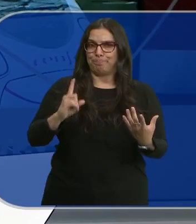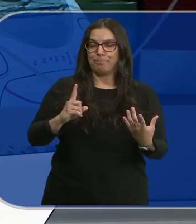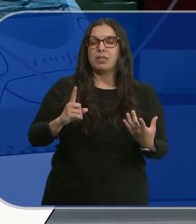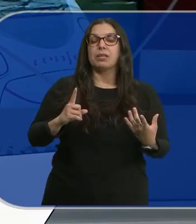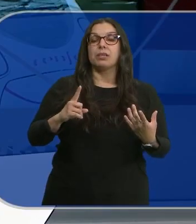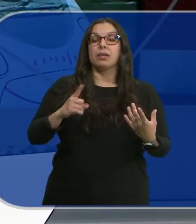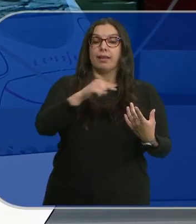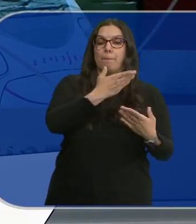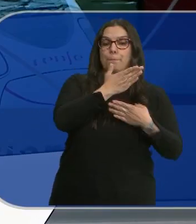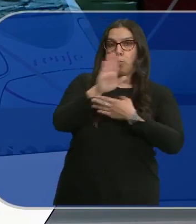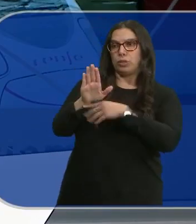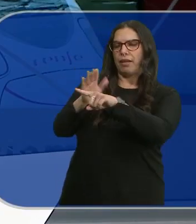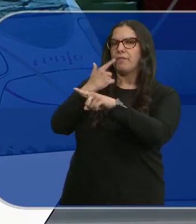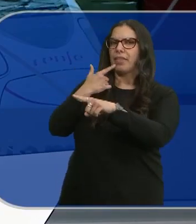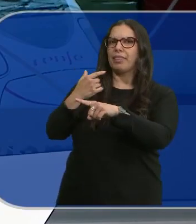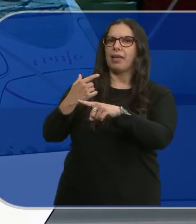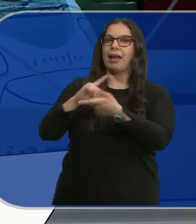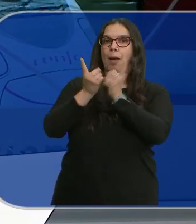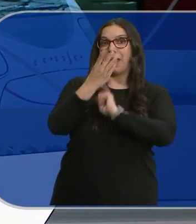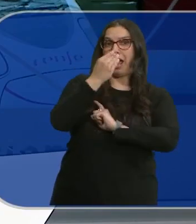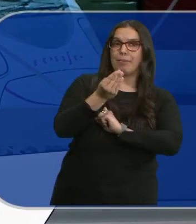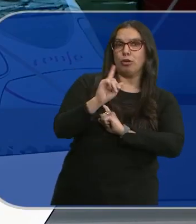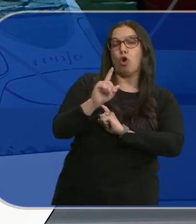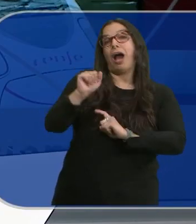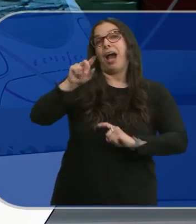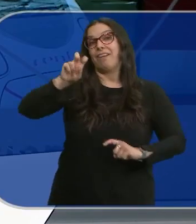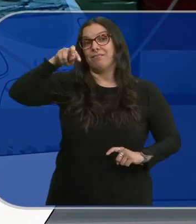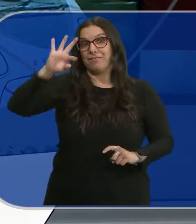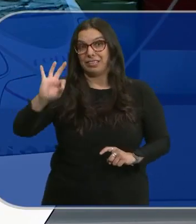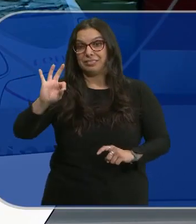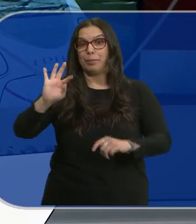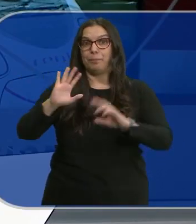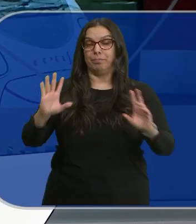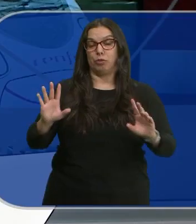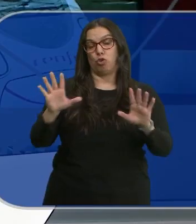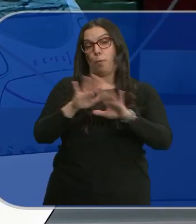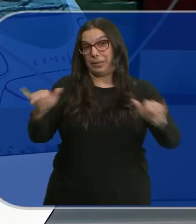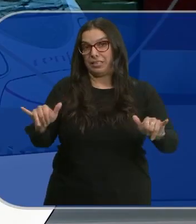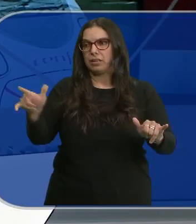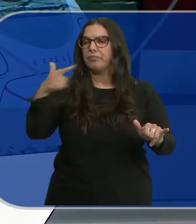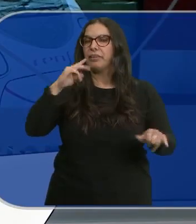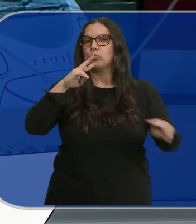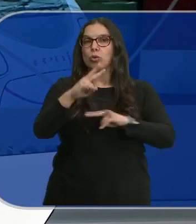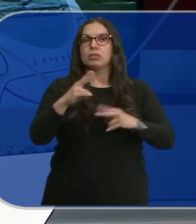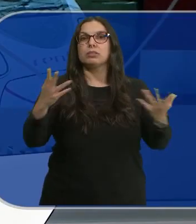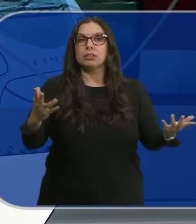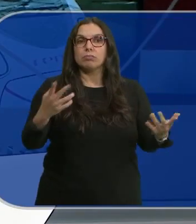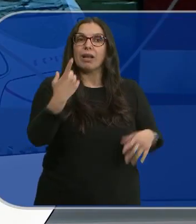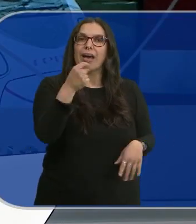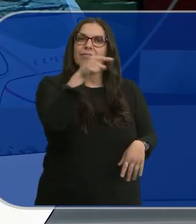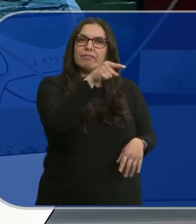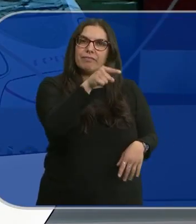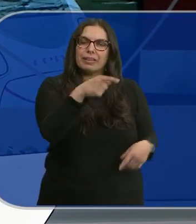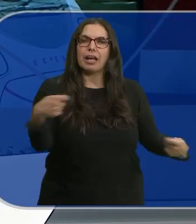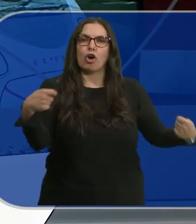propuesta de la institución zamorana de poner un Avant que diera servicio a Sanabria y a la capital hacia Madrid, la respuesta de la empresa pública fue que se